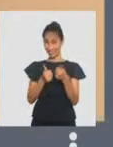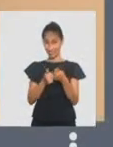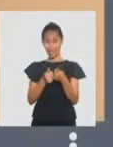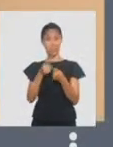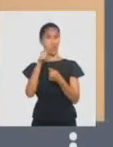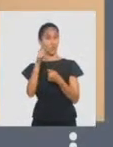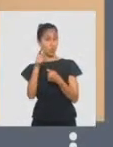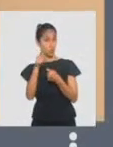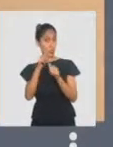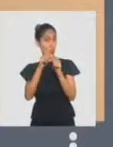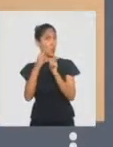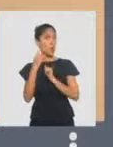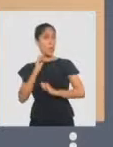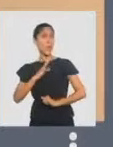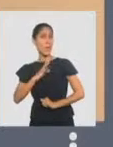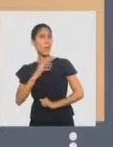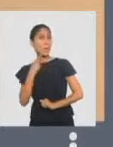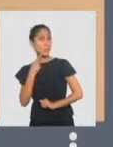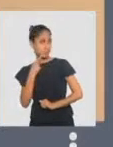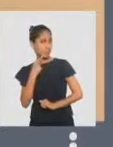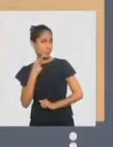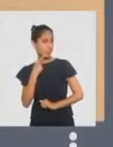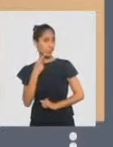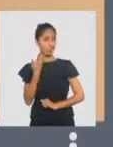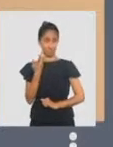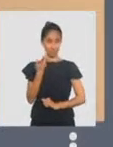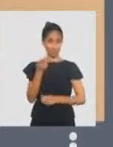2-3-7-8-8-1-0-2. You're improving your pronunciation, Iyari.